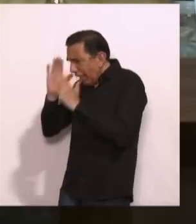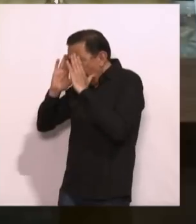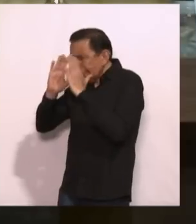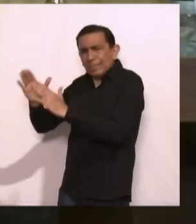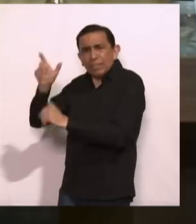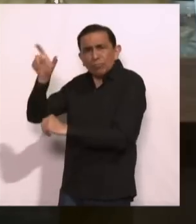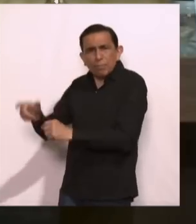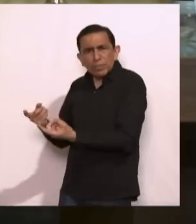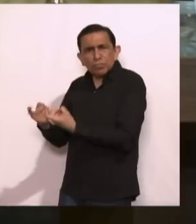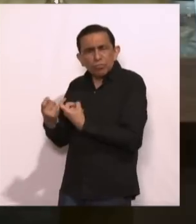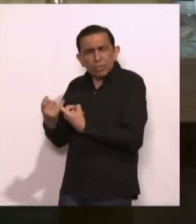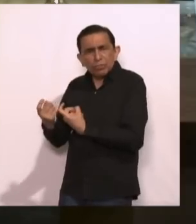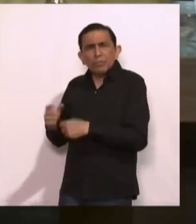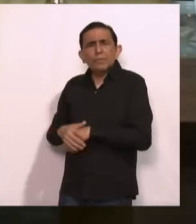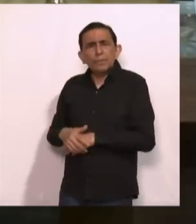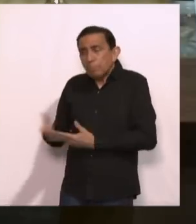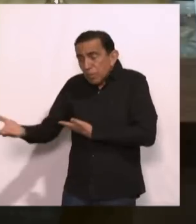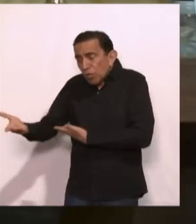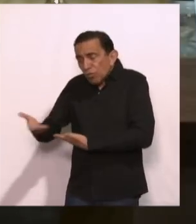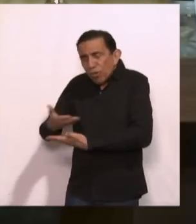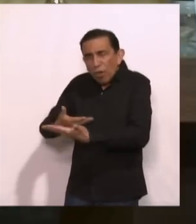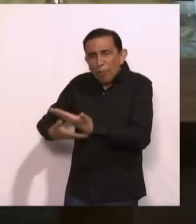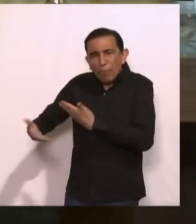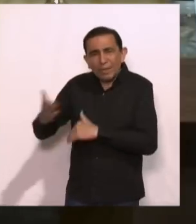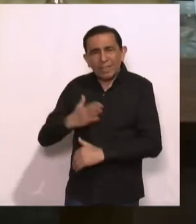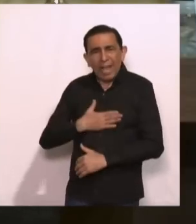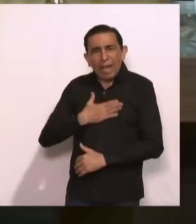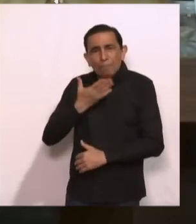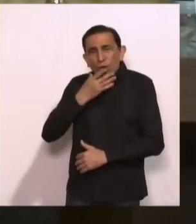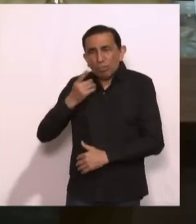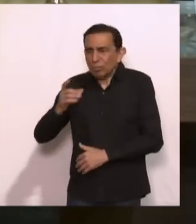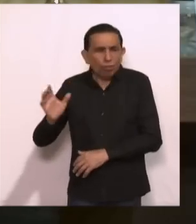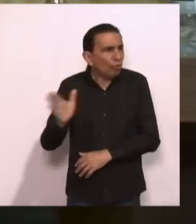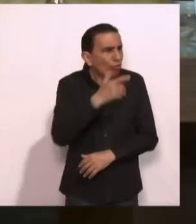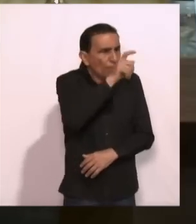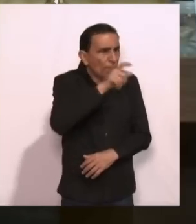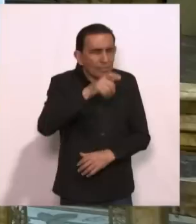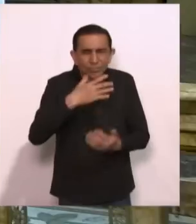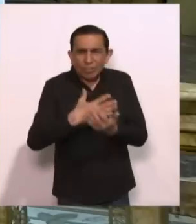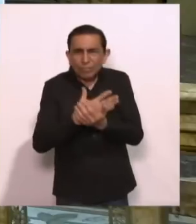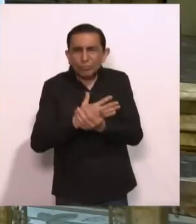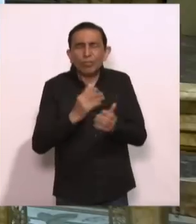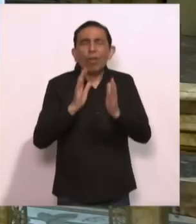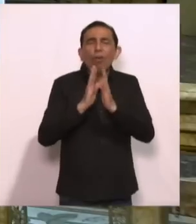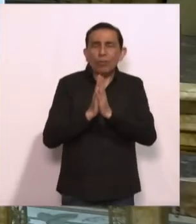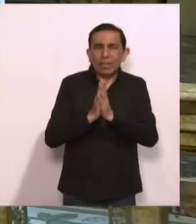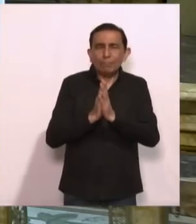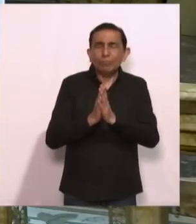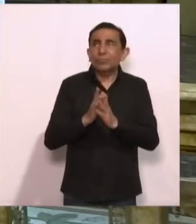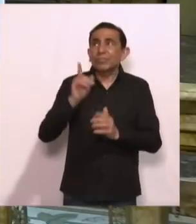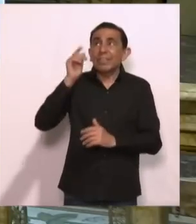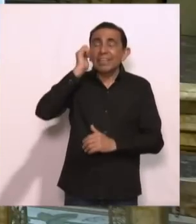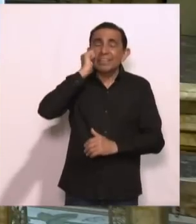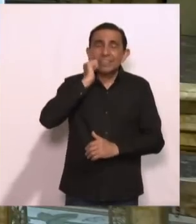atenta, y pueda compartir el amor de Dios con todos. Oremos. Escucha, Señor,